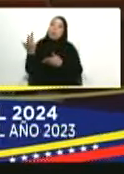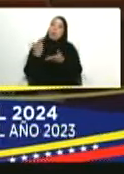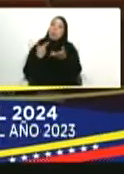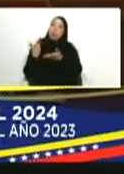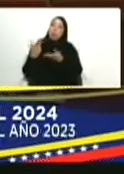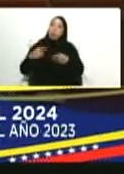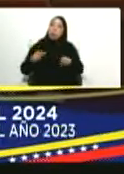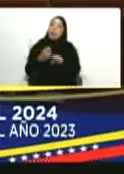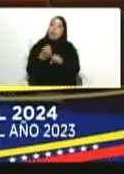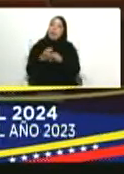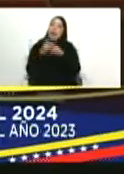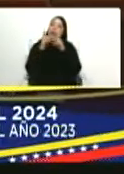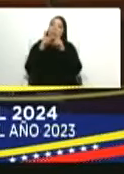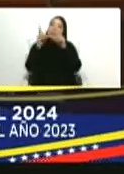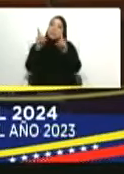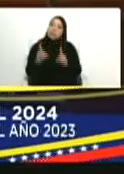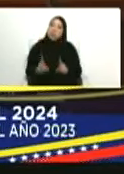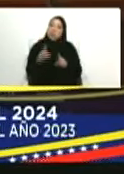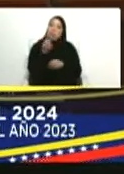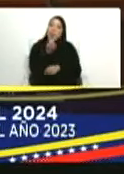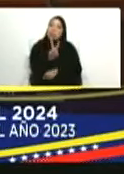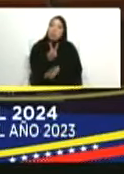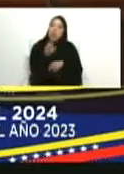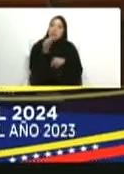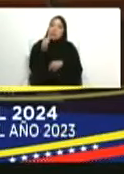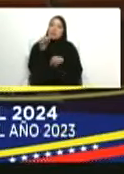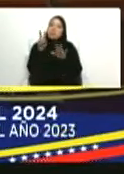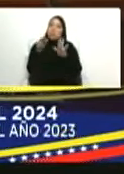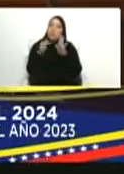453.988 decisiones y efectuaron